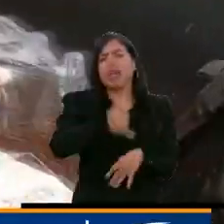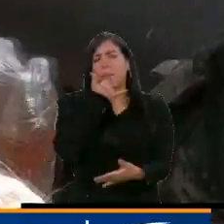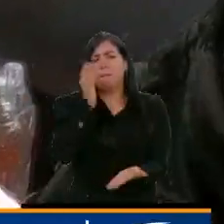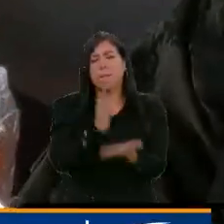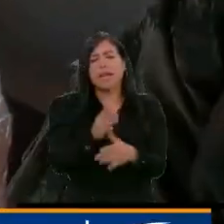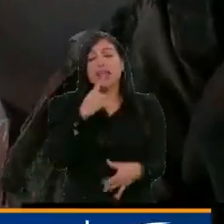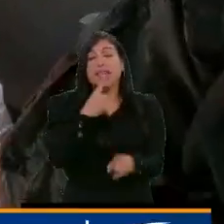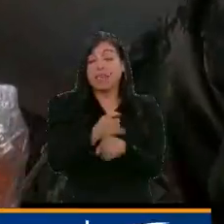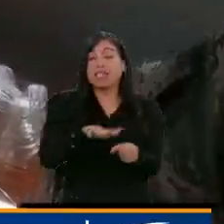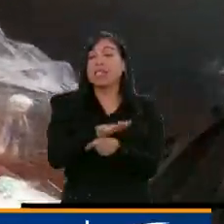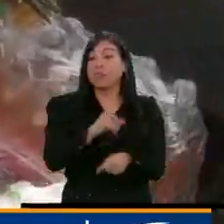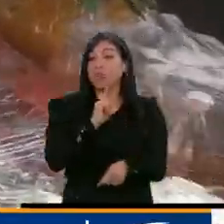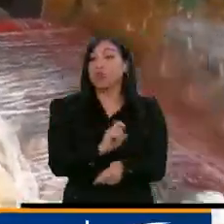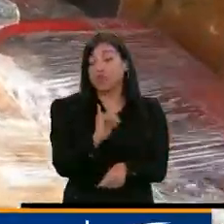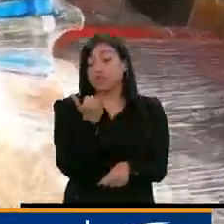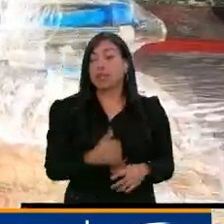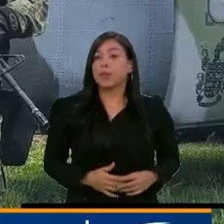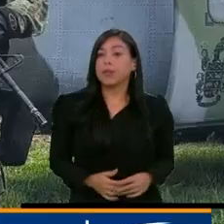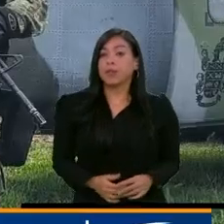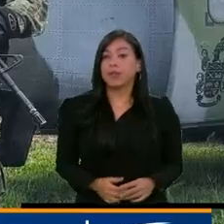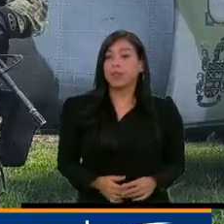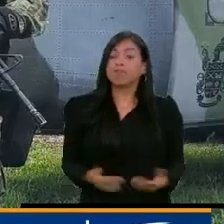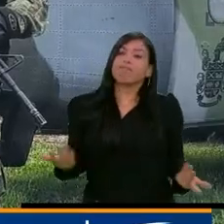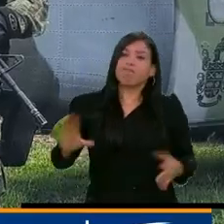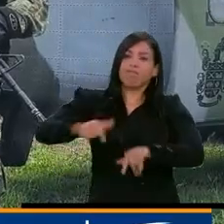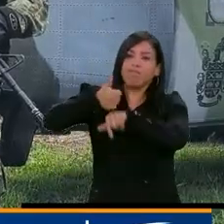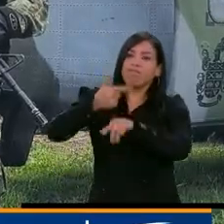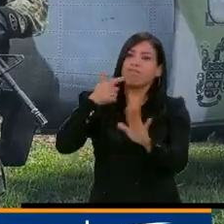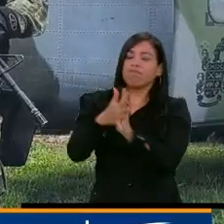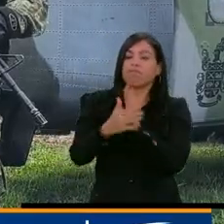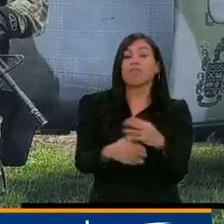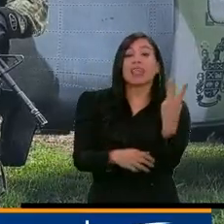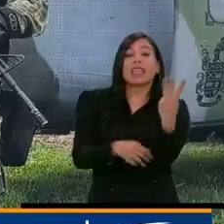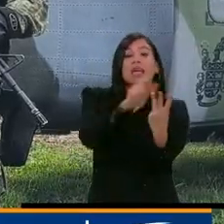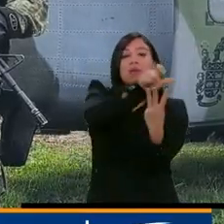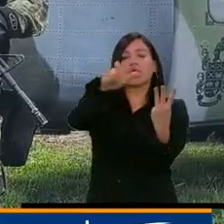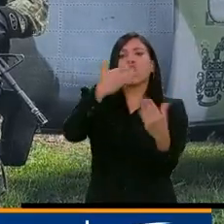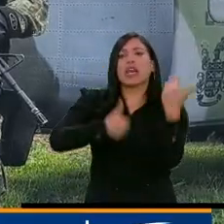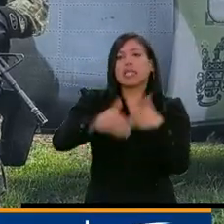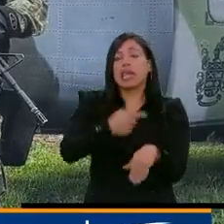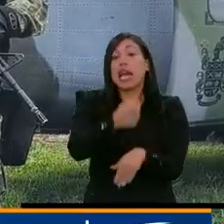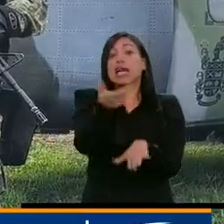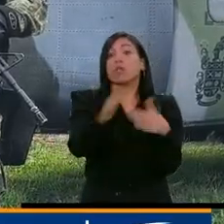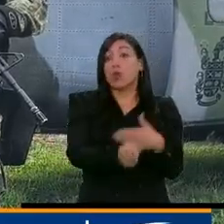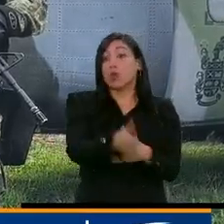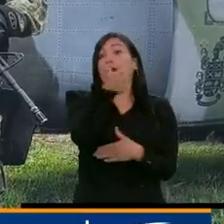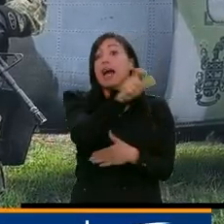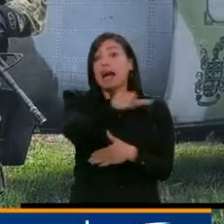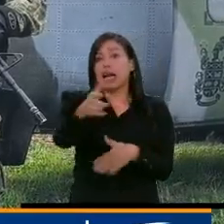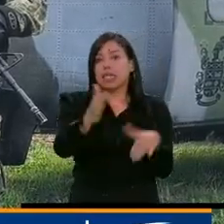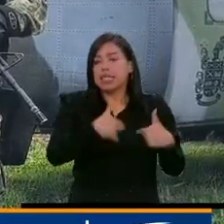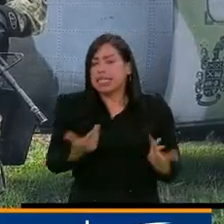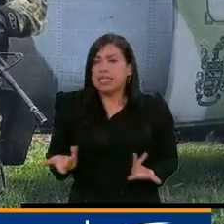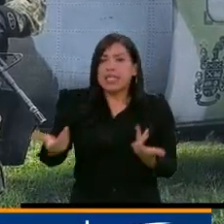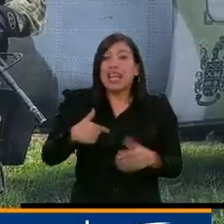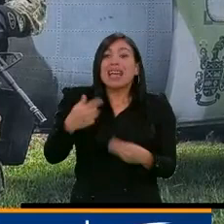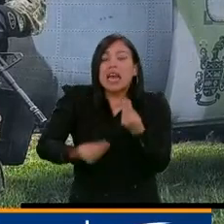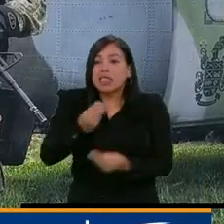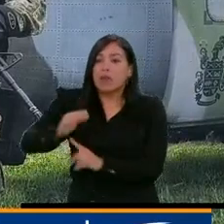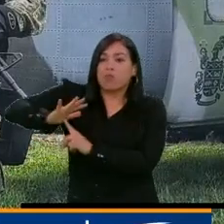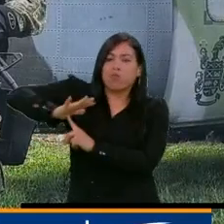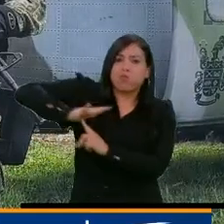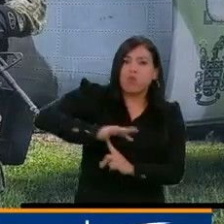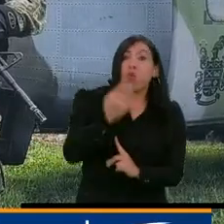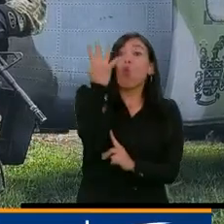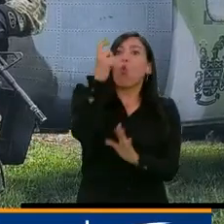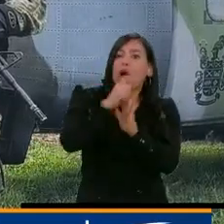la compleja operación. Sabíamos que ese soldado se jugaba entre la vida y la muerte. Hicimos 4 intentos para poder